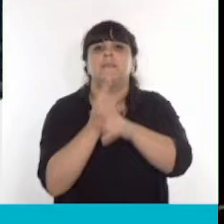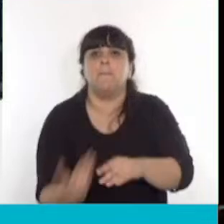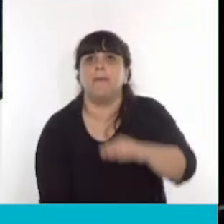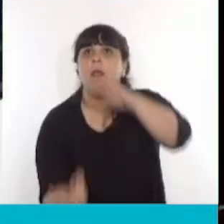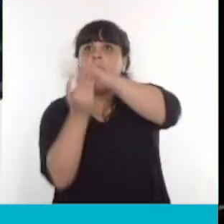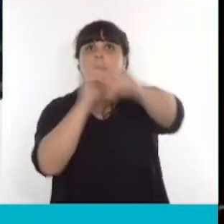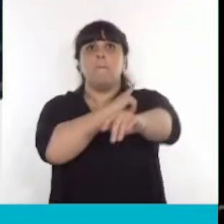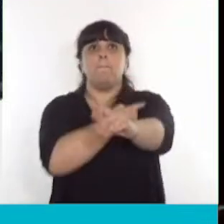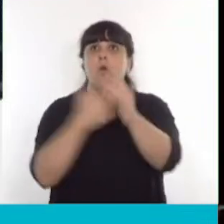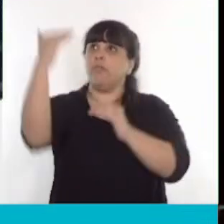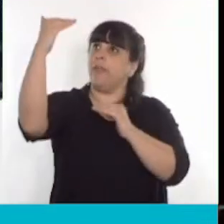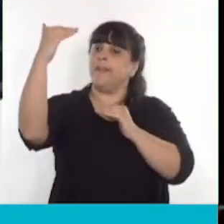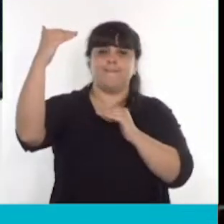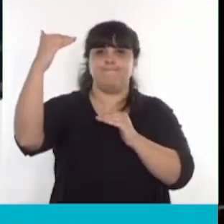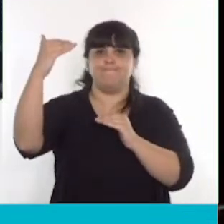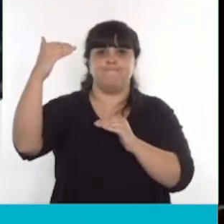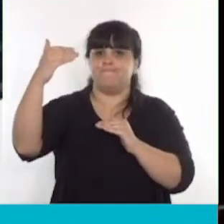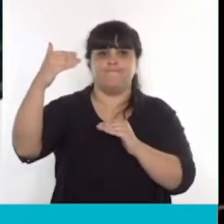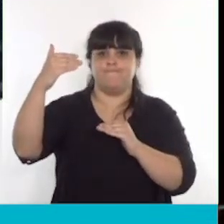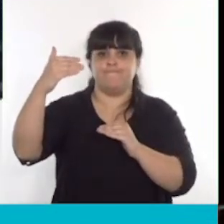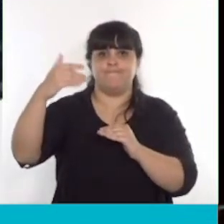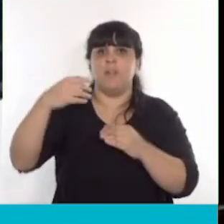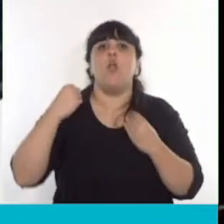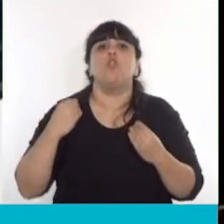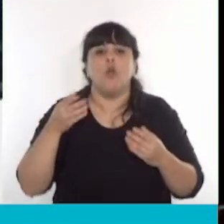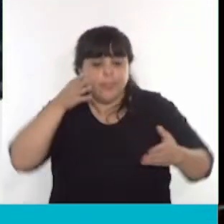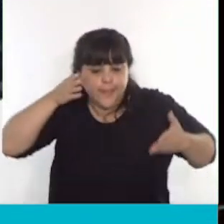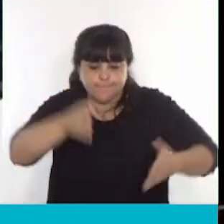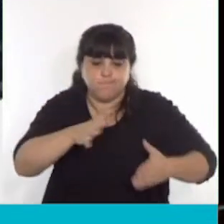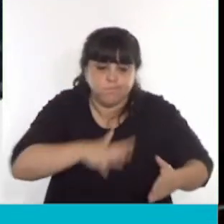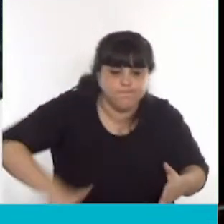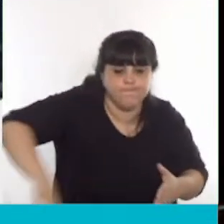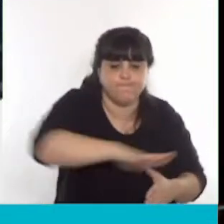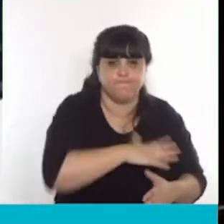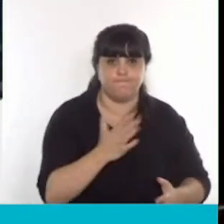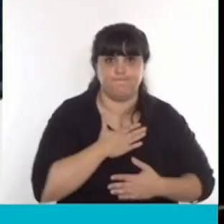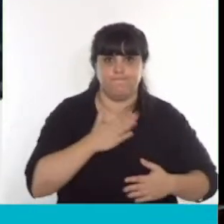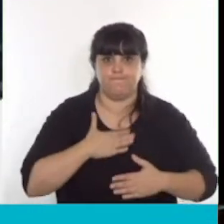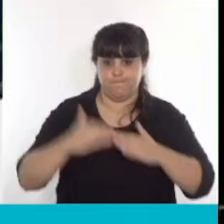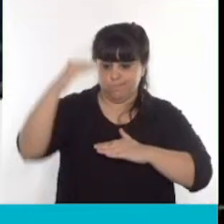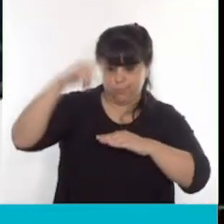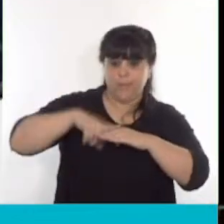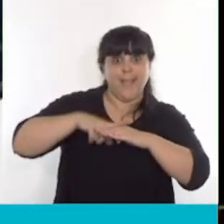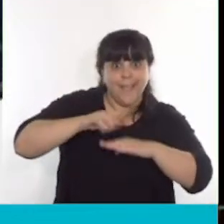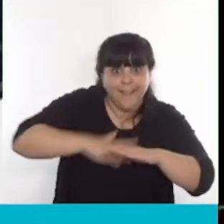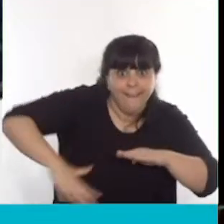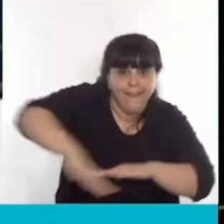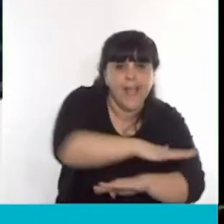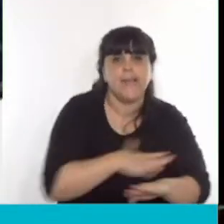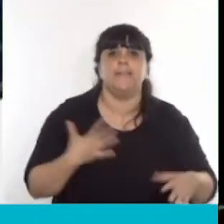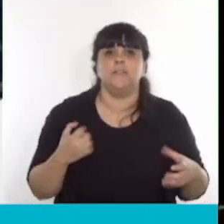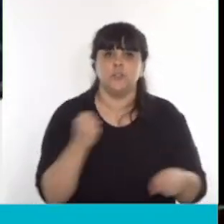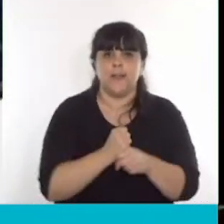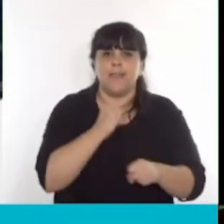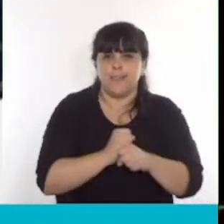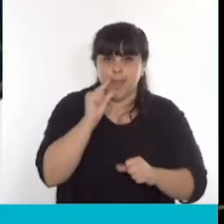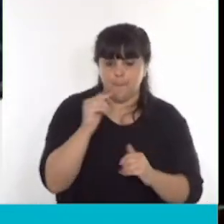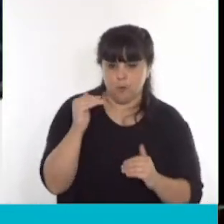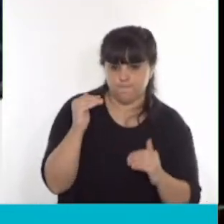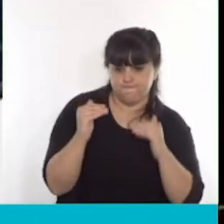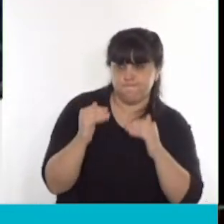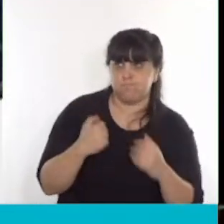lugar a duda, el camino está en las calles, la unidad, la organización por abajo para poner en pie un verdadero plan de lucha